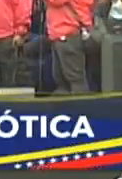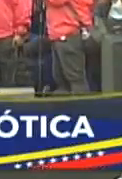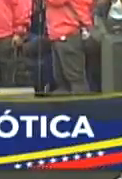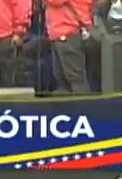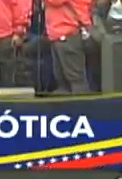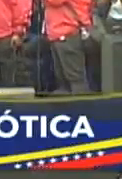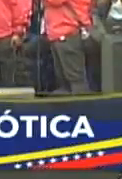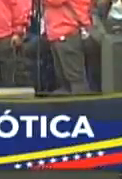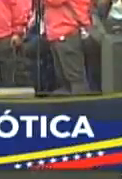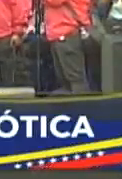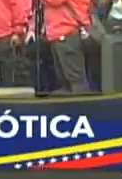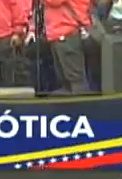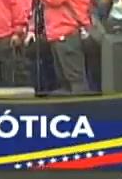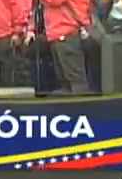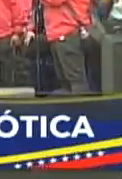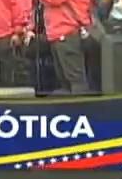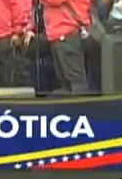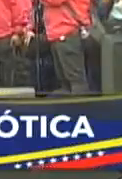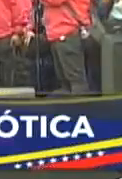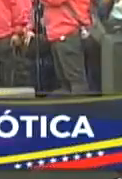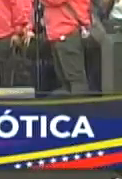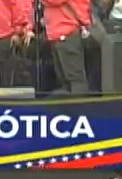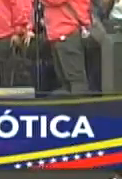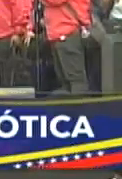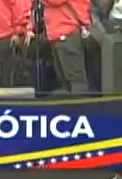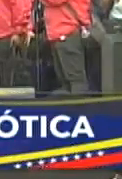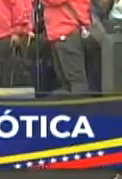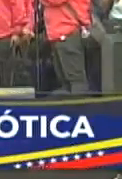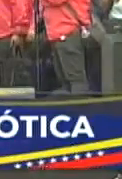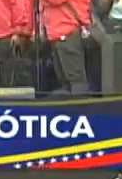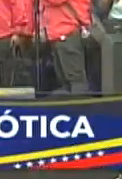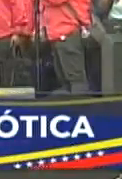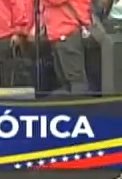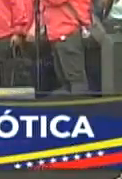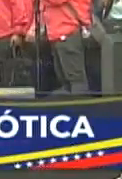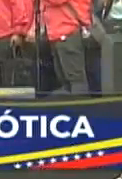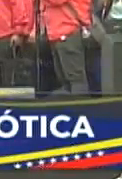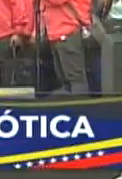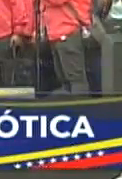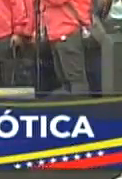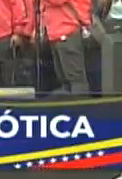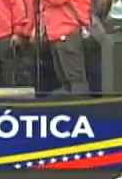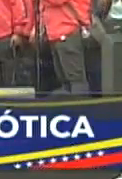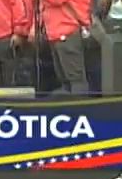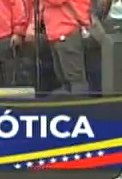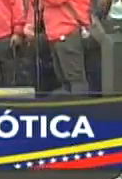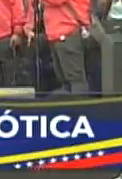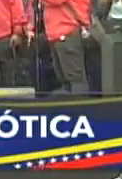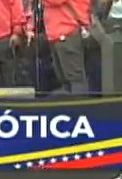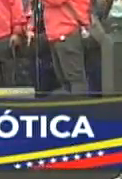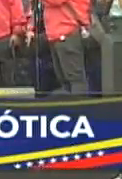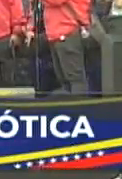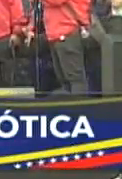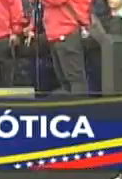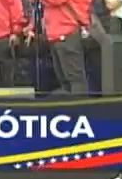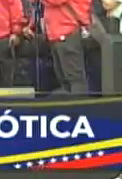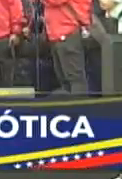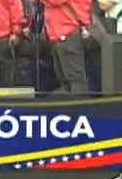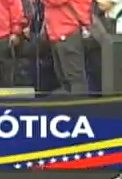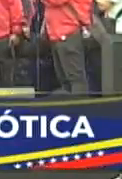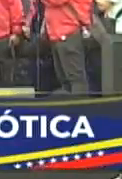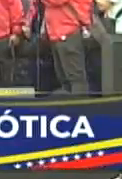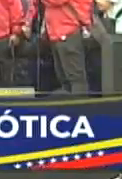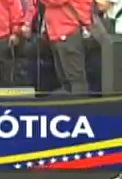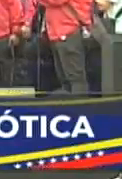ilumina la mirada y se le ilumina la esperanza. Esto es lo que es la juventud chavista. Esperanza para rato. Gracias, compañeros